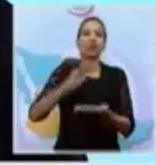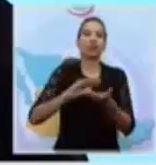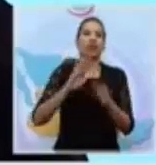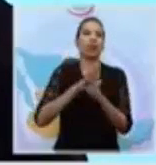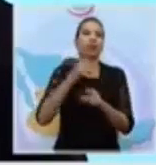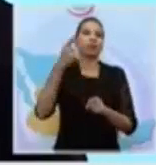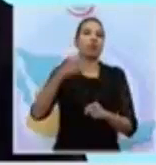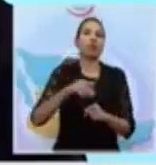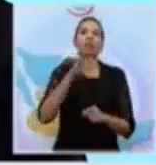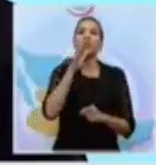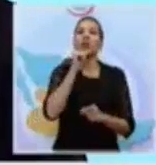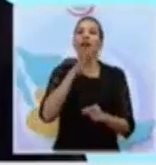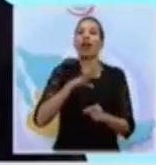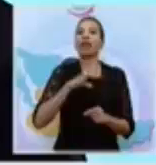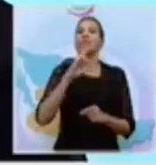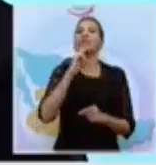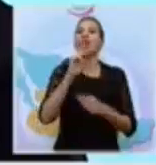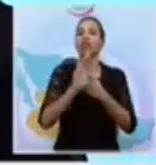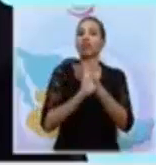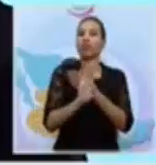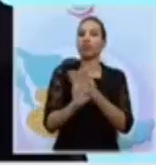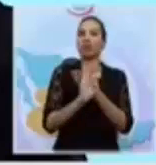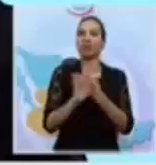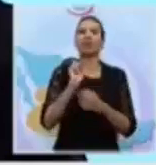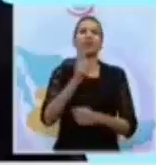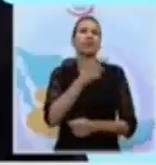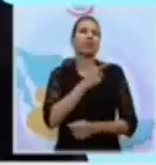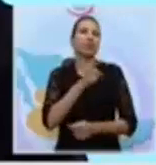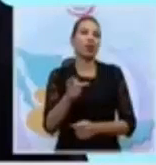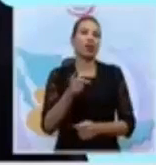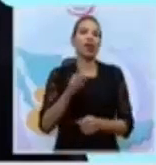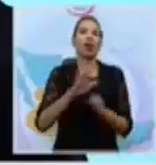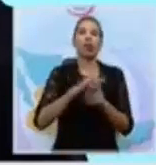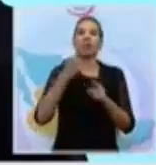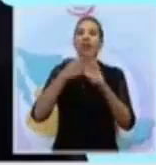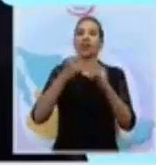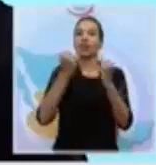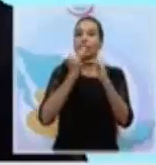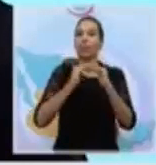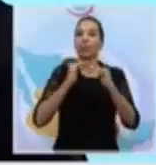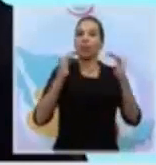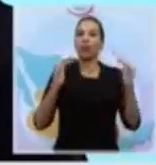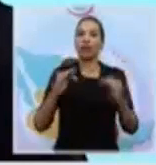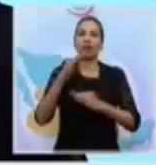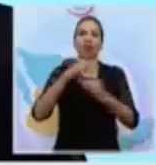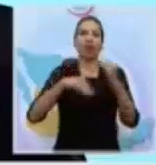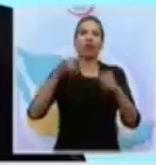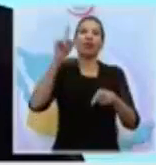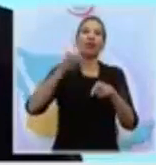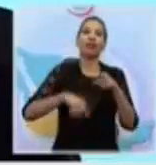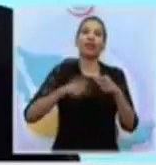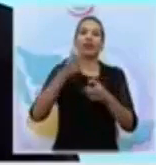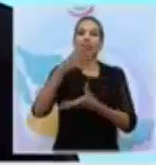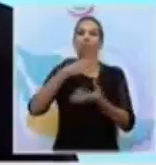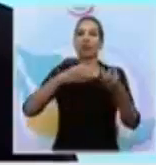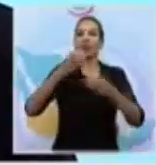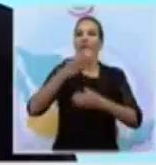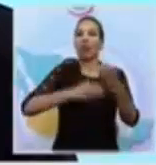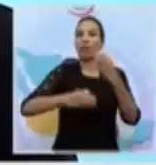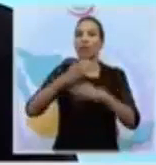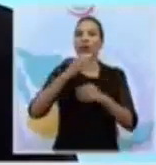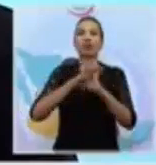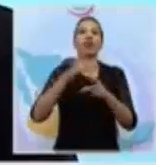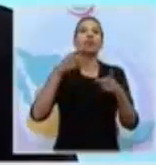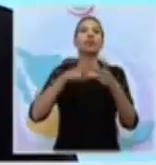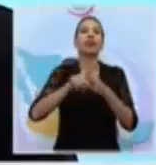condicionadas. No hay mejor prevención de la pobreza que el universalismo desmercantilizador. Poner